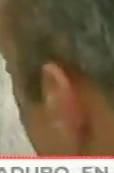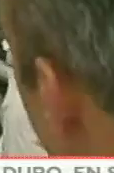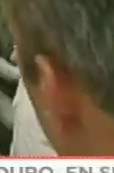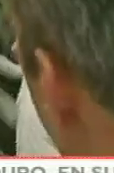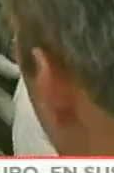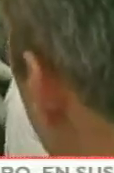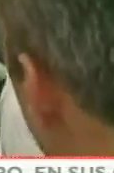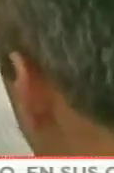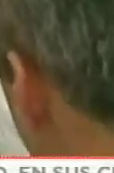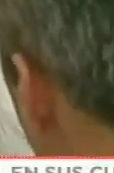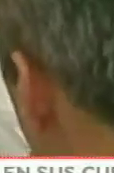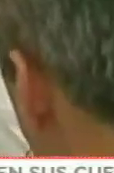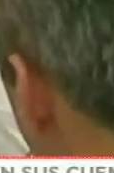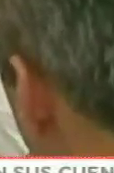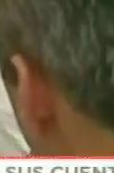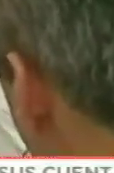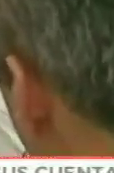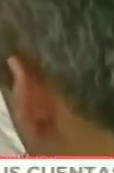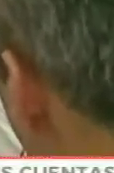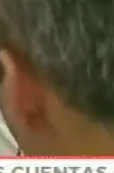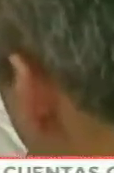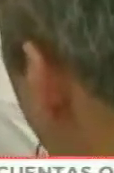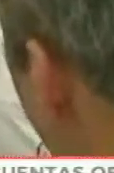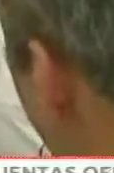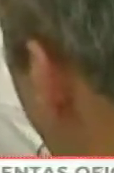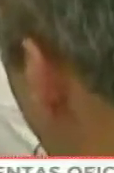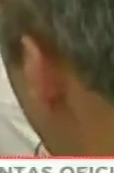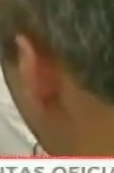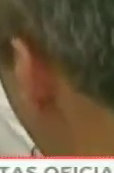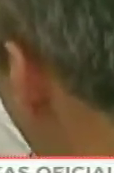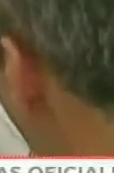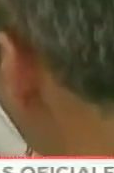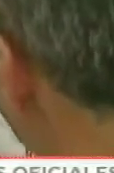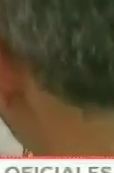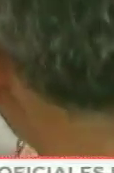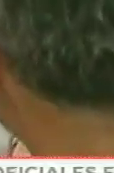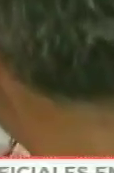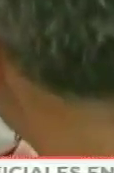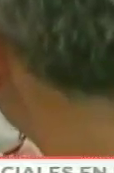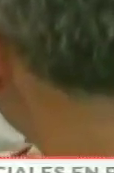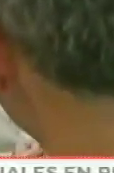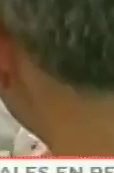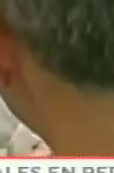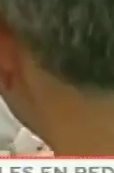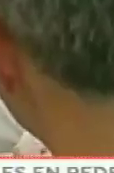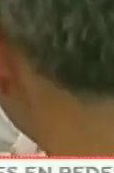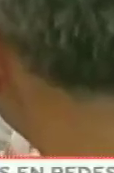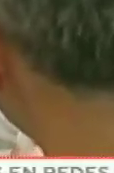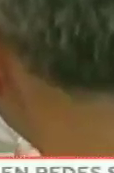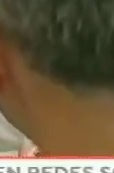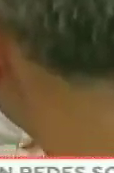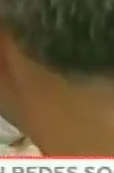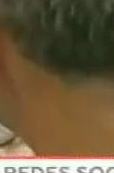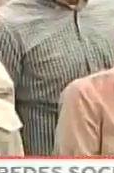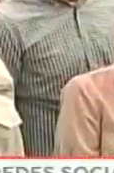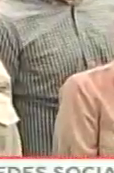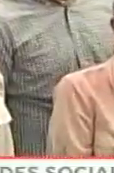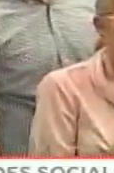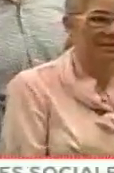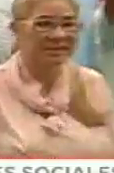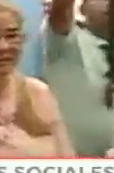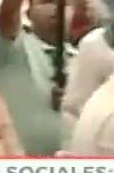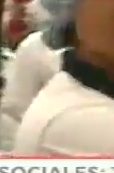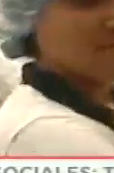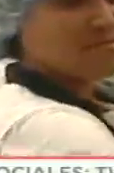traer materia prima importada a producirla en estos mismos espacios, porque vale la pena destacar que este lugar en el que